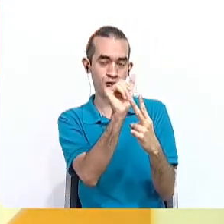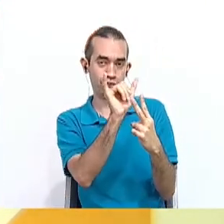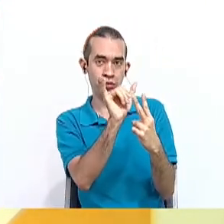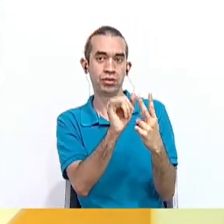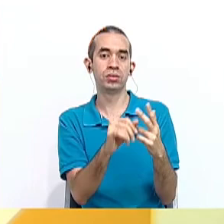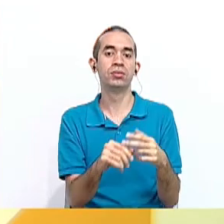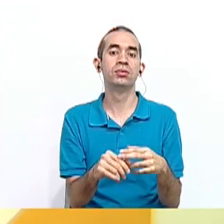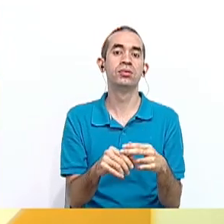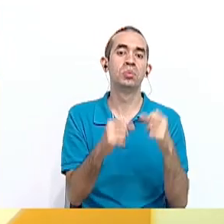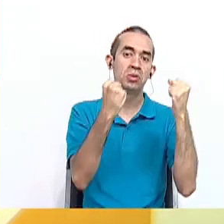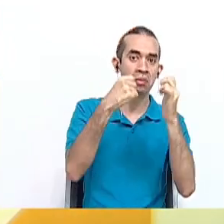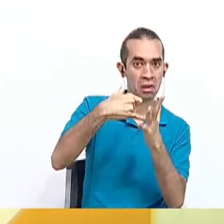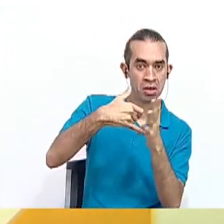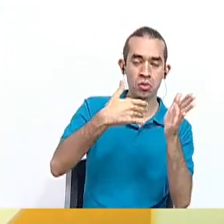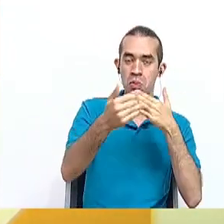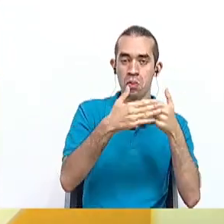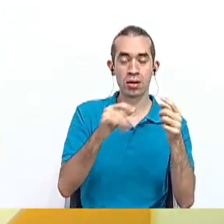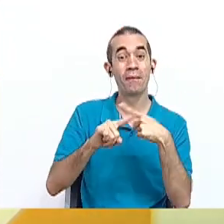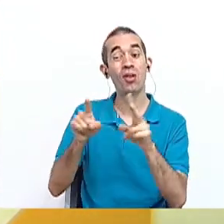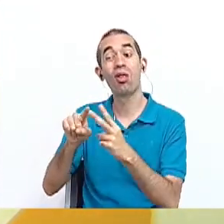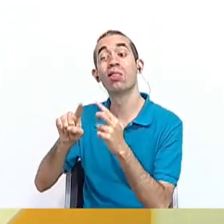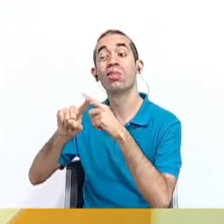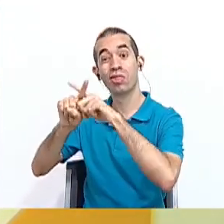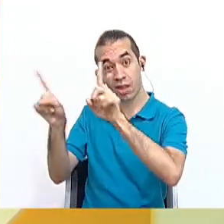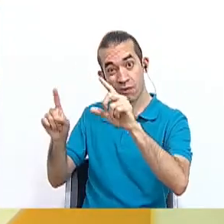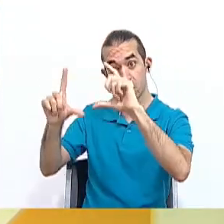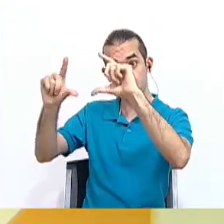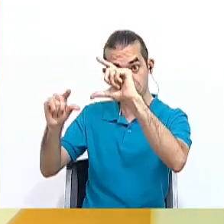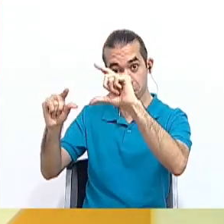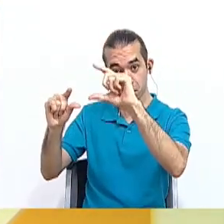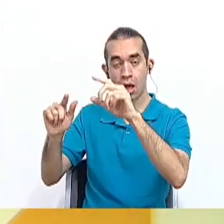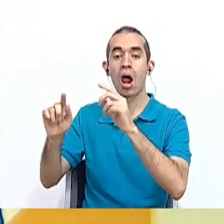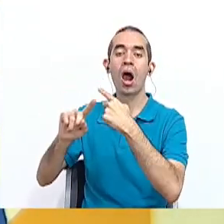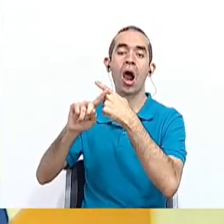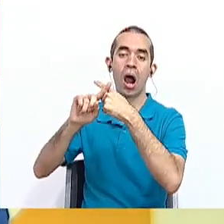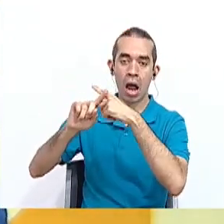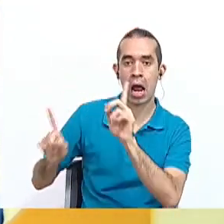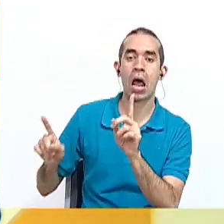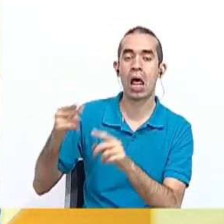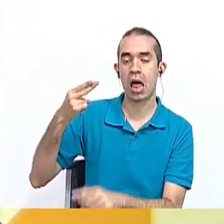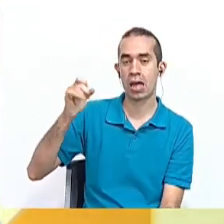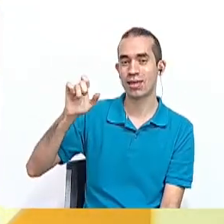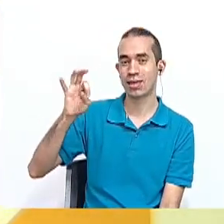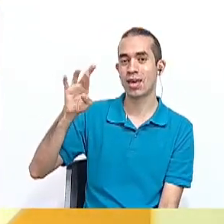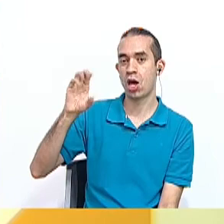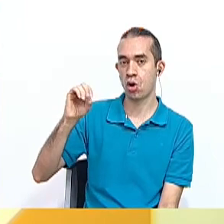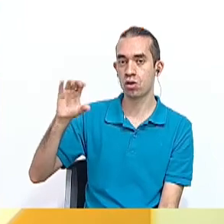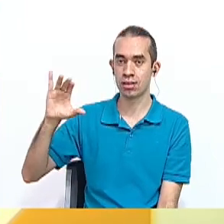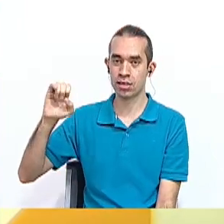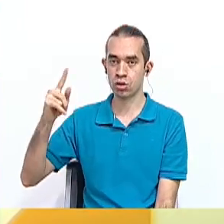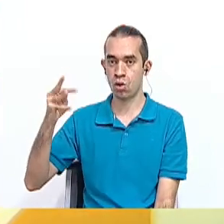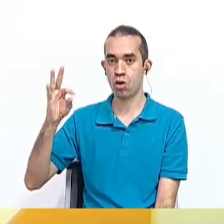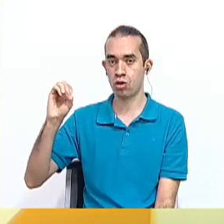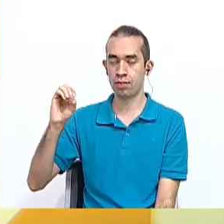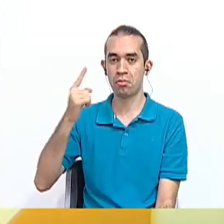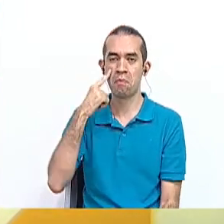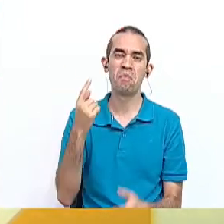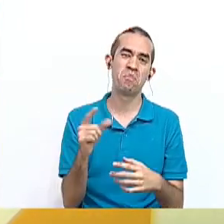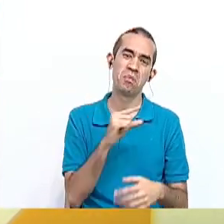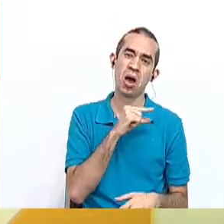eran diferentes eran heterocigoto. Muy bien, de esta forma, entre Gregorio